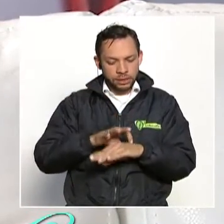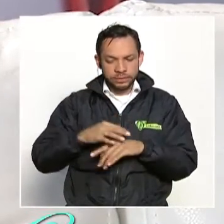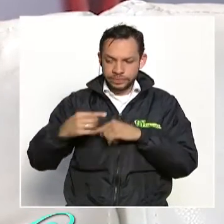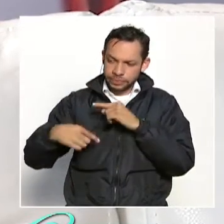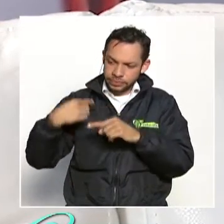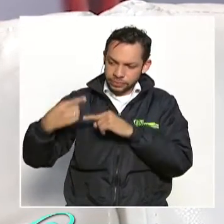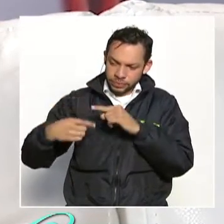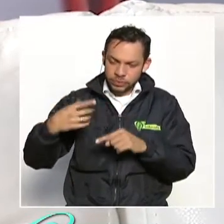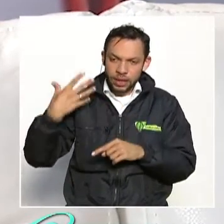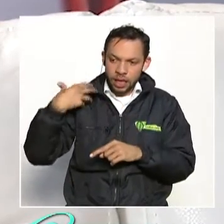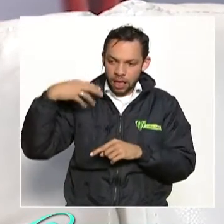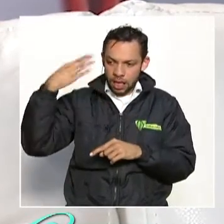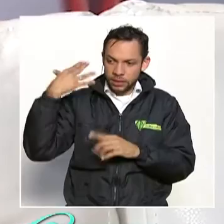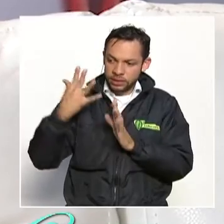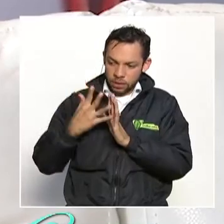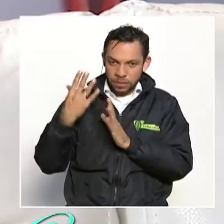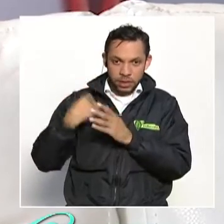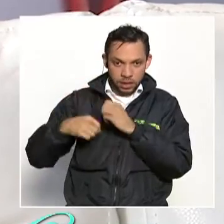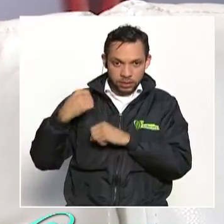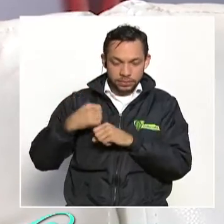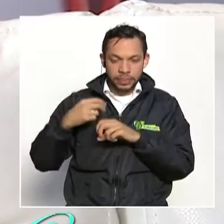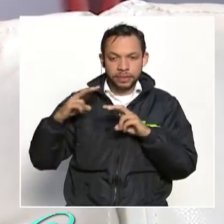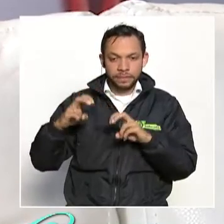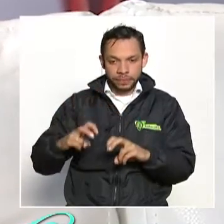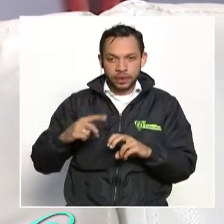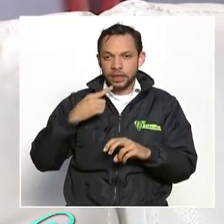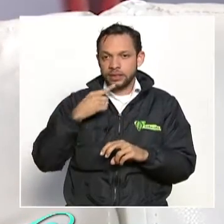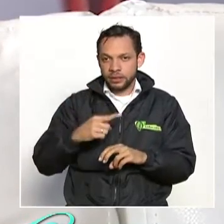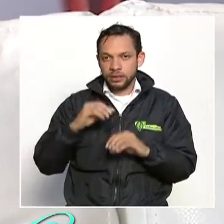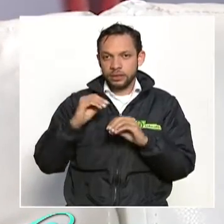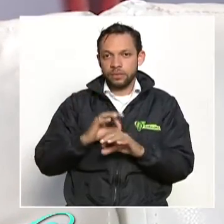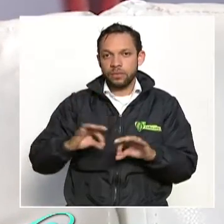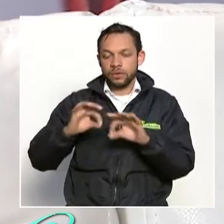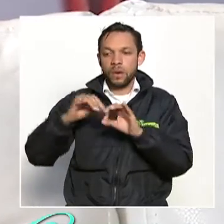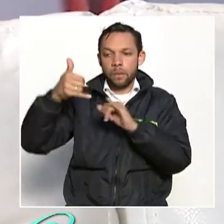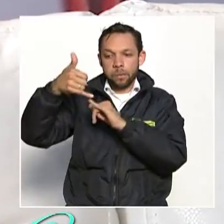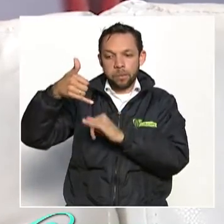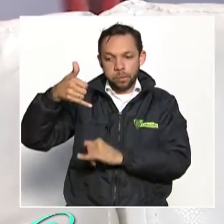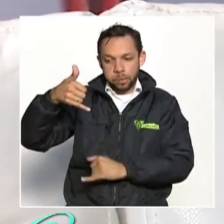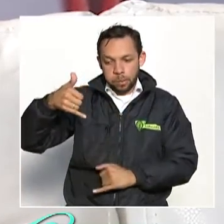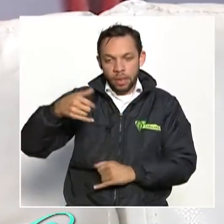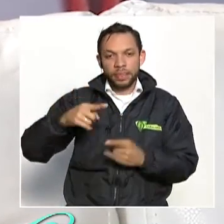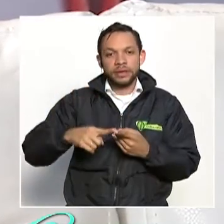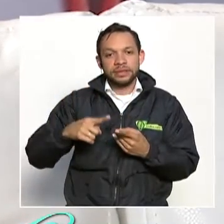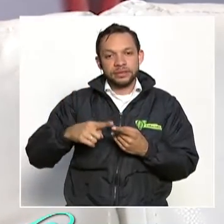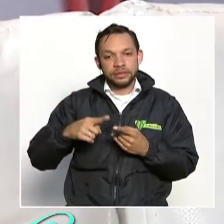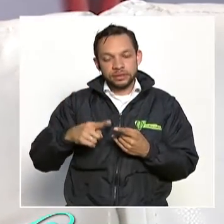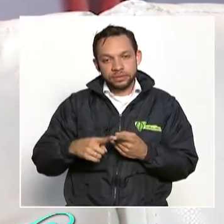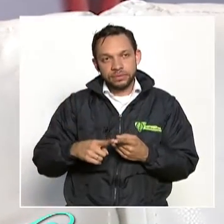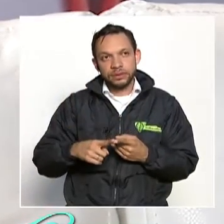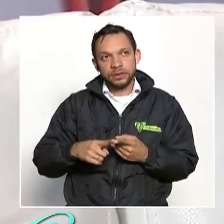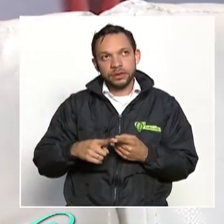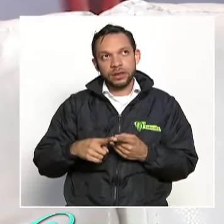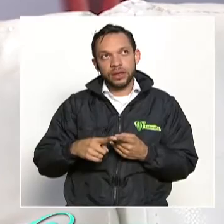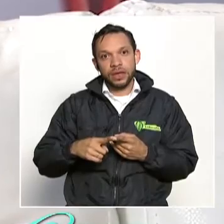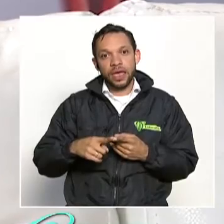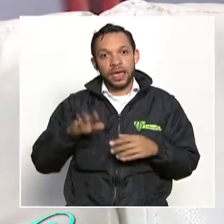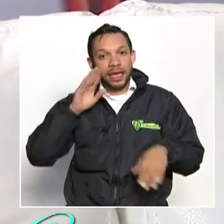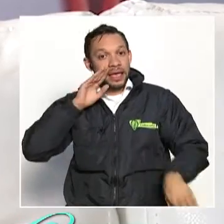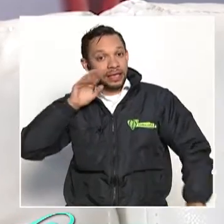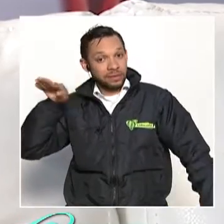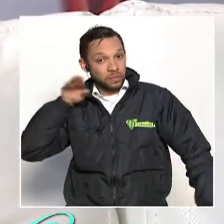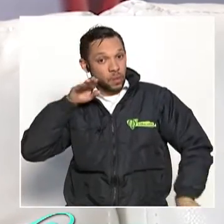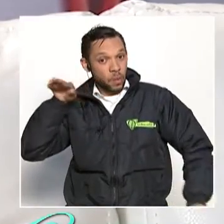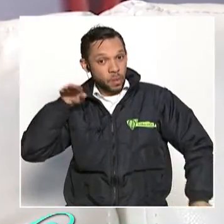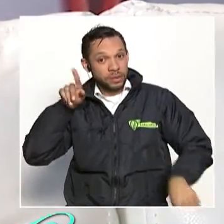más antiguo, hablaba de los enemas y de las limpiezas del colon. También los egipcios, el papiro de Ebers, que es un texto médico